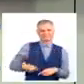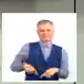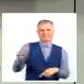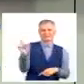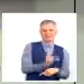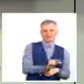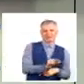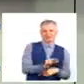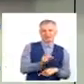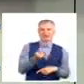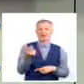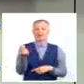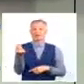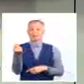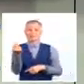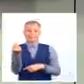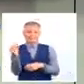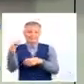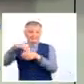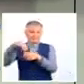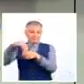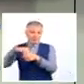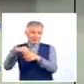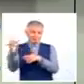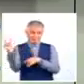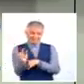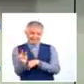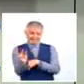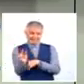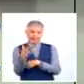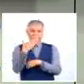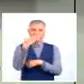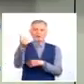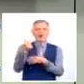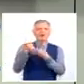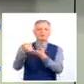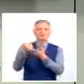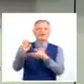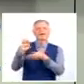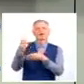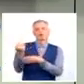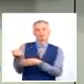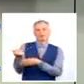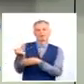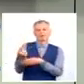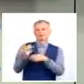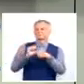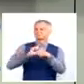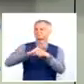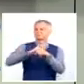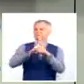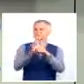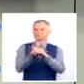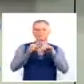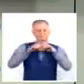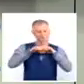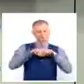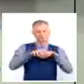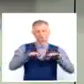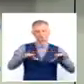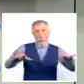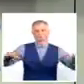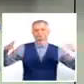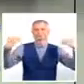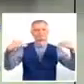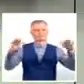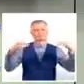chiquito el presupuesto para la salud mejor iría a la economía, el coronavirus se transmite a sus anchas. Inevitablemente hemos de mencionar